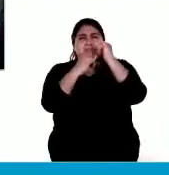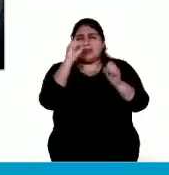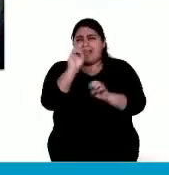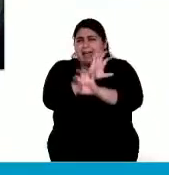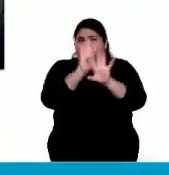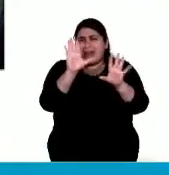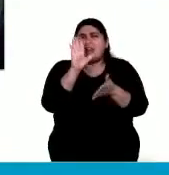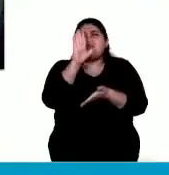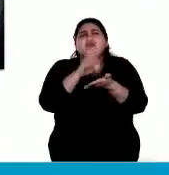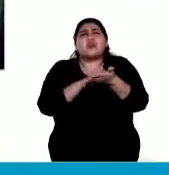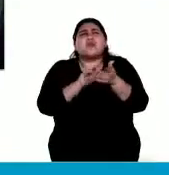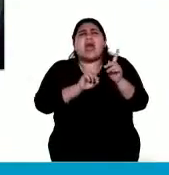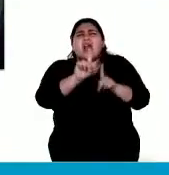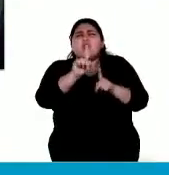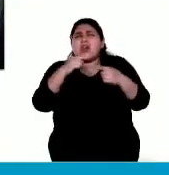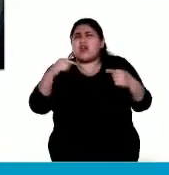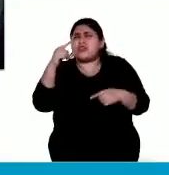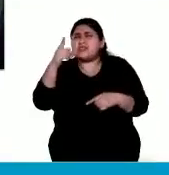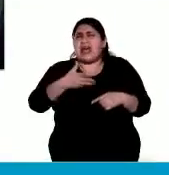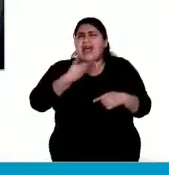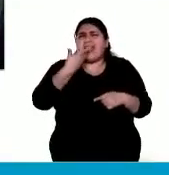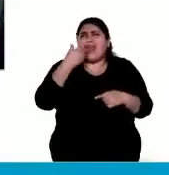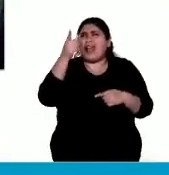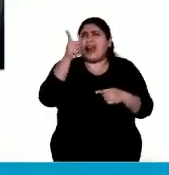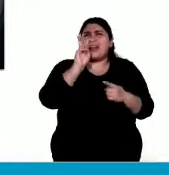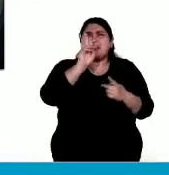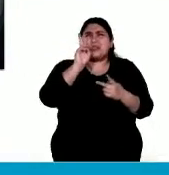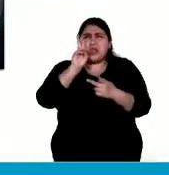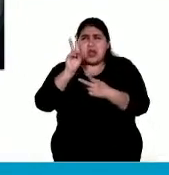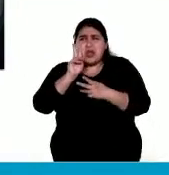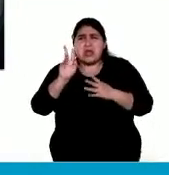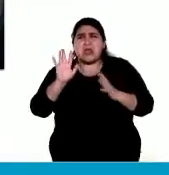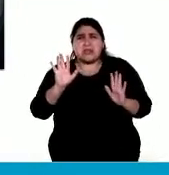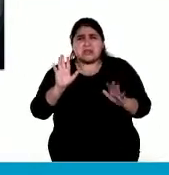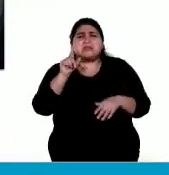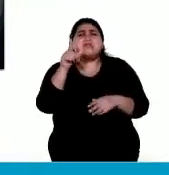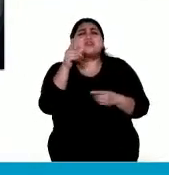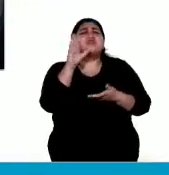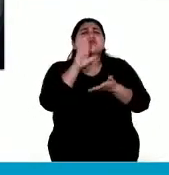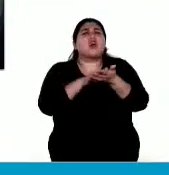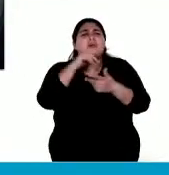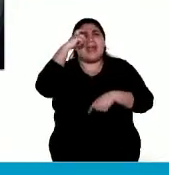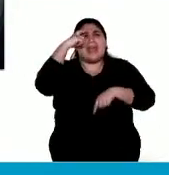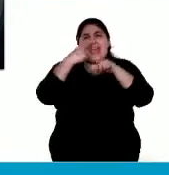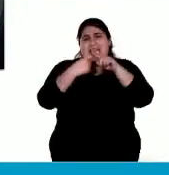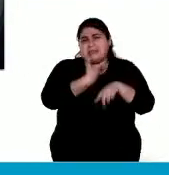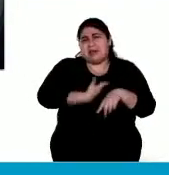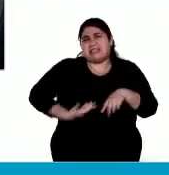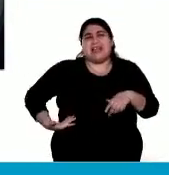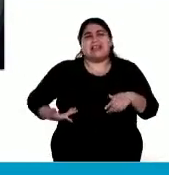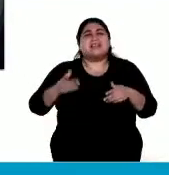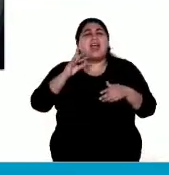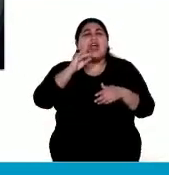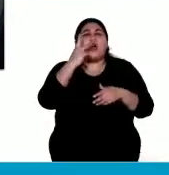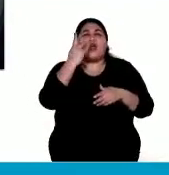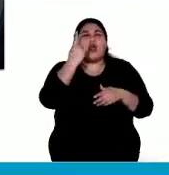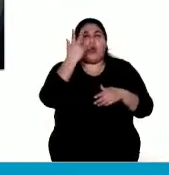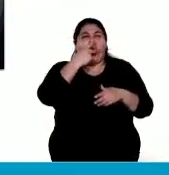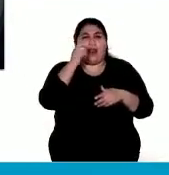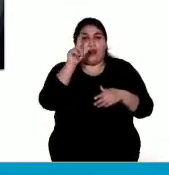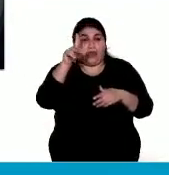sobre algunas declaraciones que hemos visto en el día de hoy que tienen que ver con el expresidente Eduardo Duhalde. A mí me parece